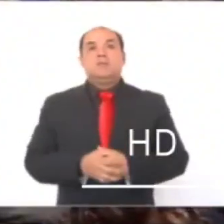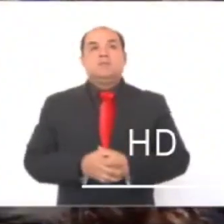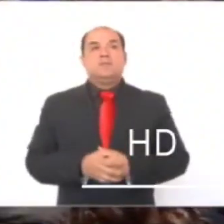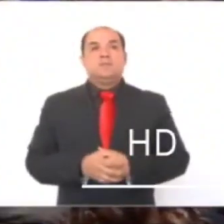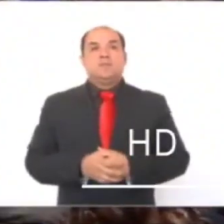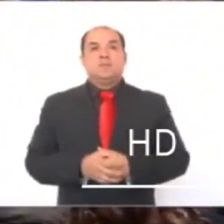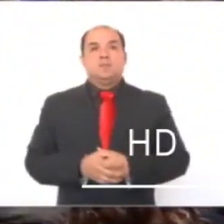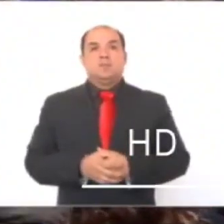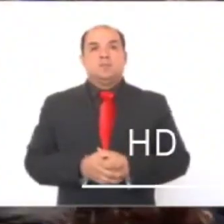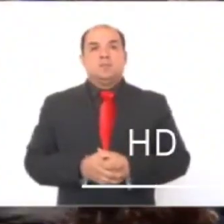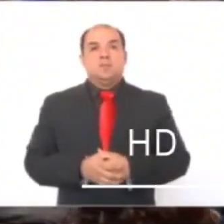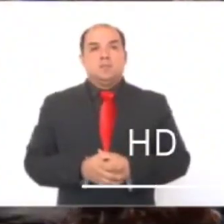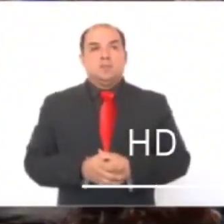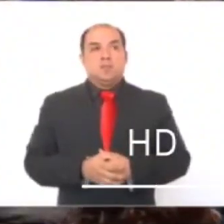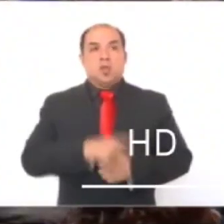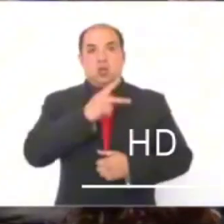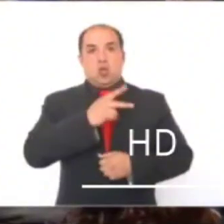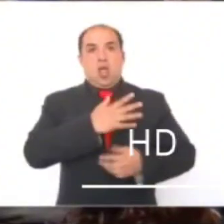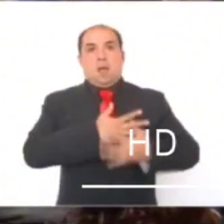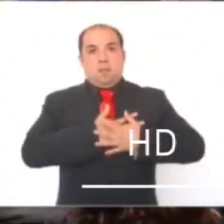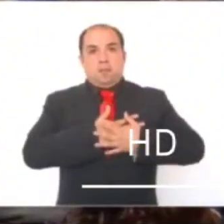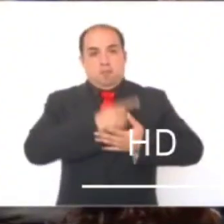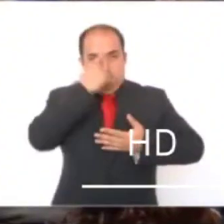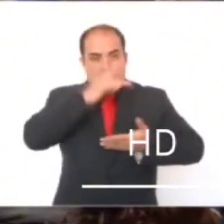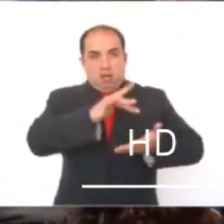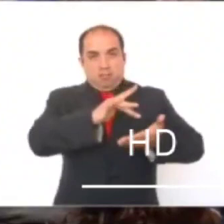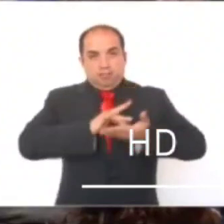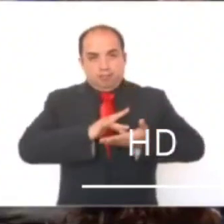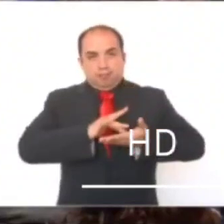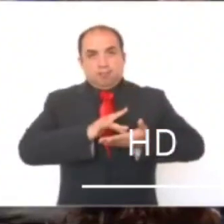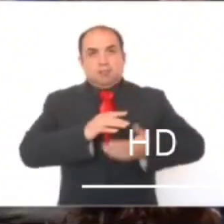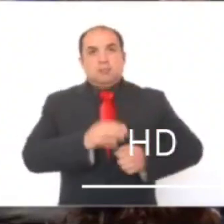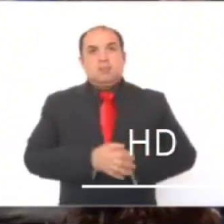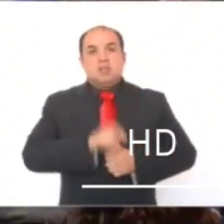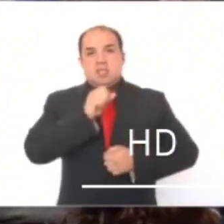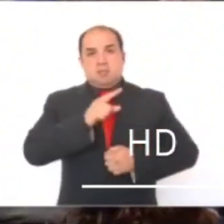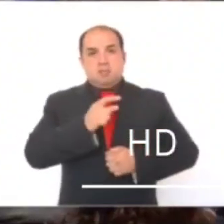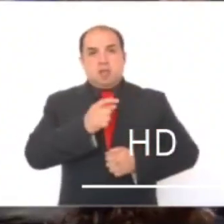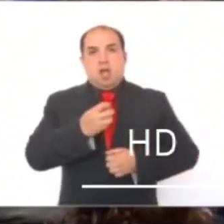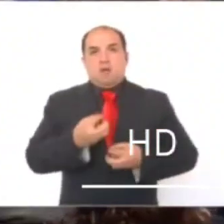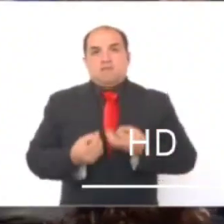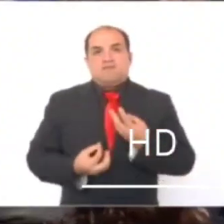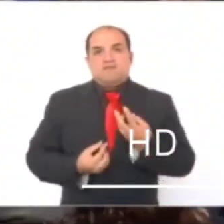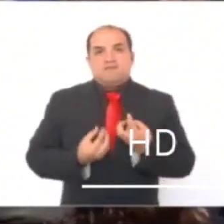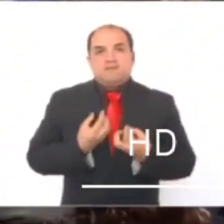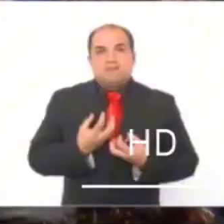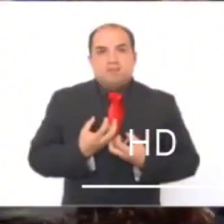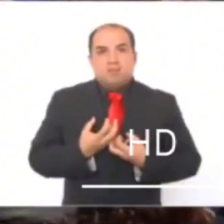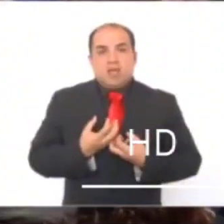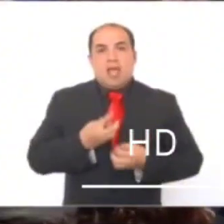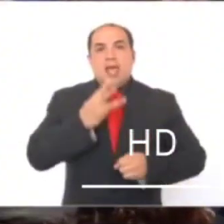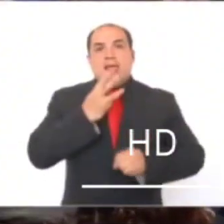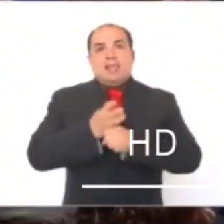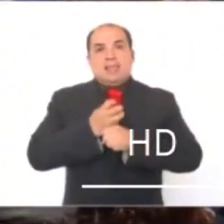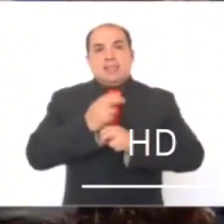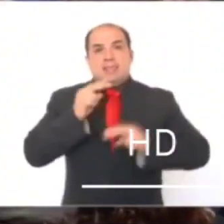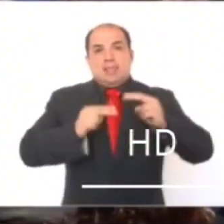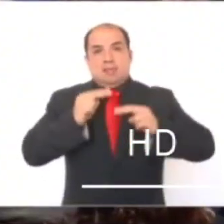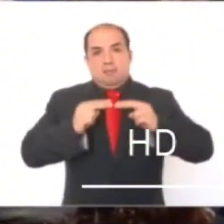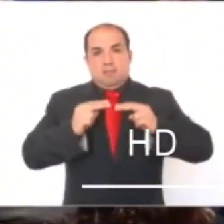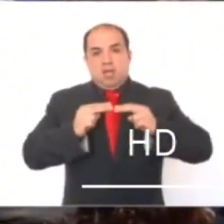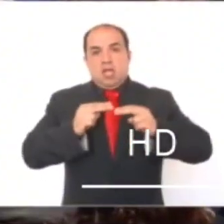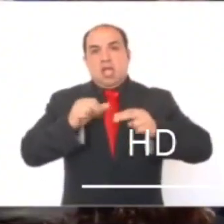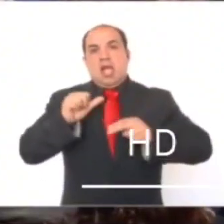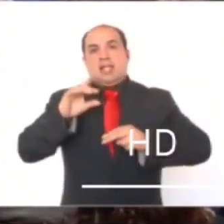el ánimo y el amor por auxiliarme, también sufrió quemaduras de 3er grado